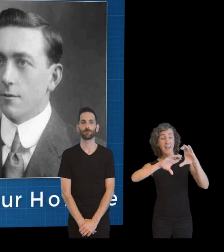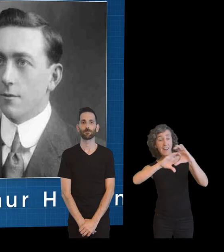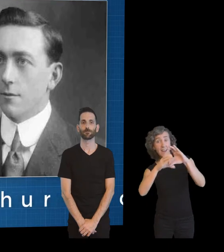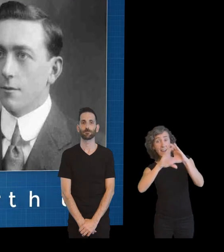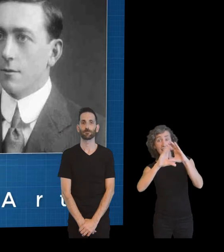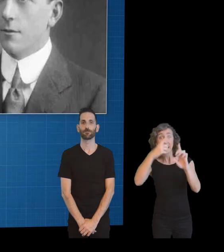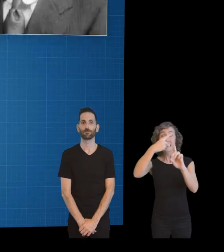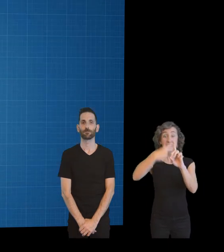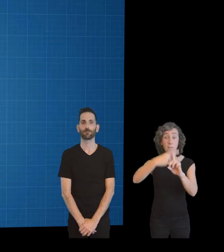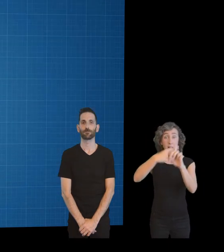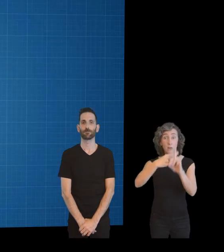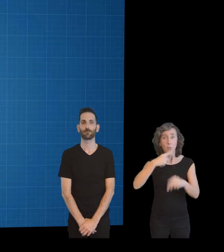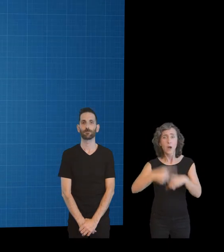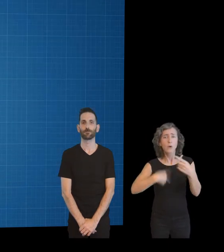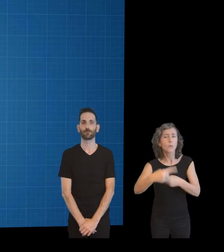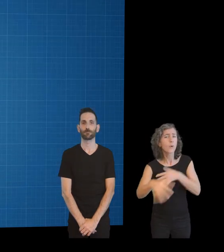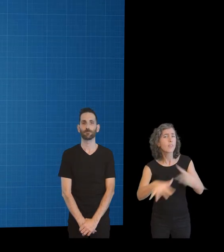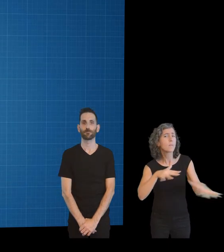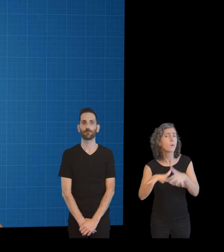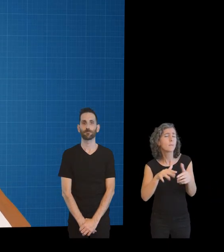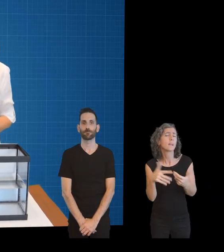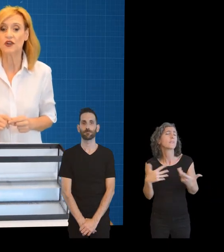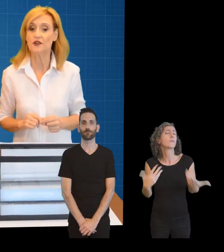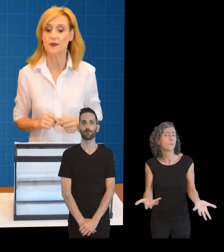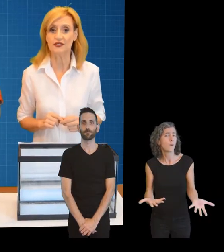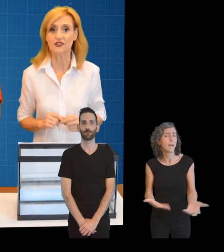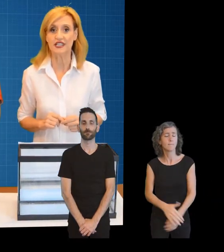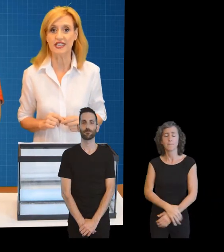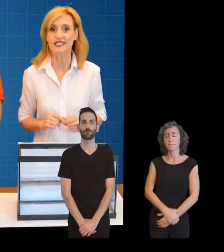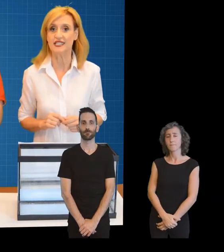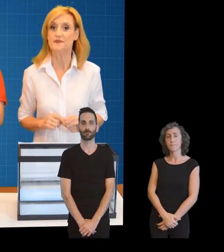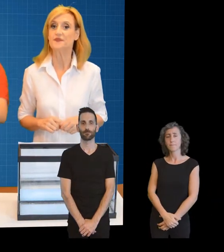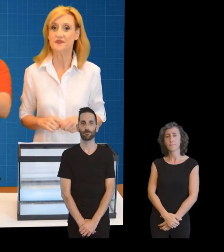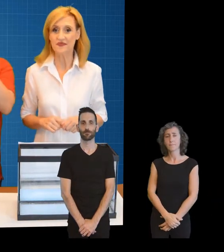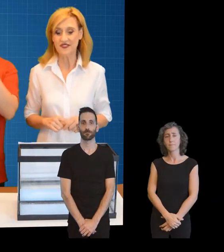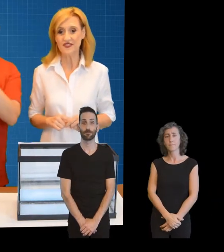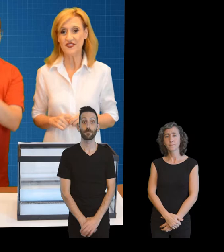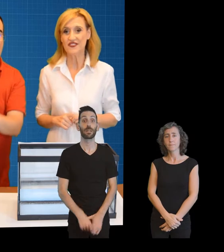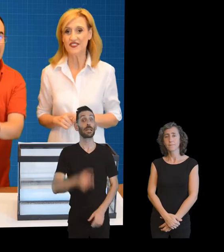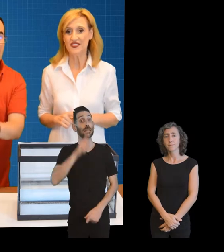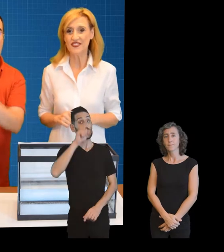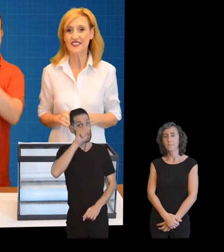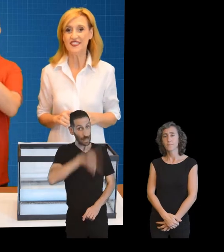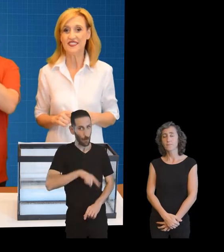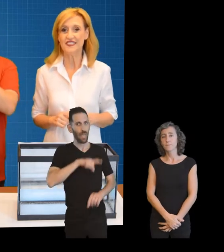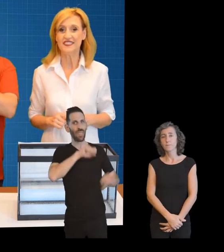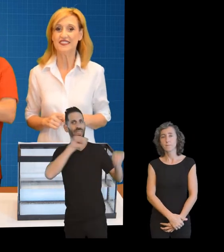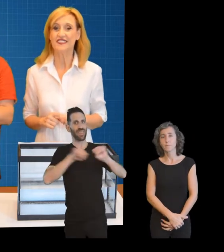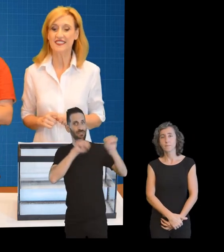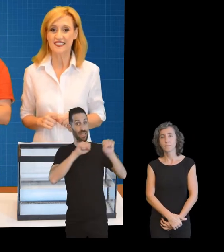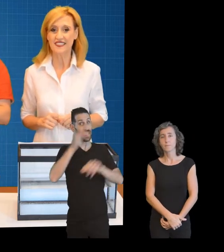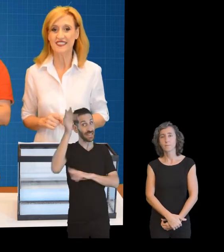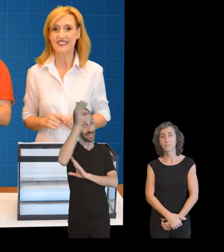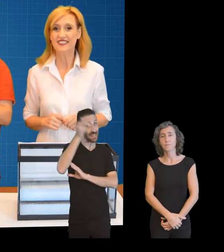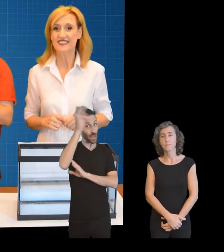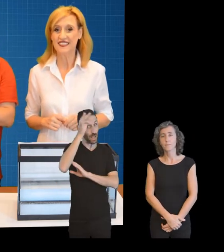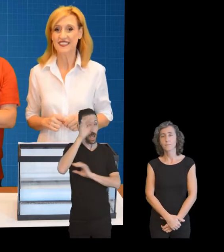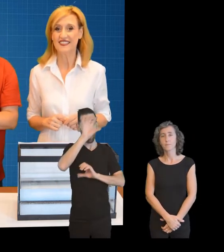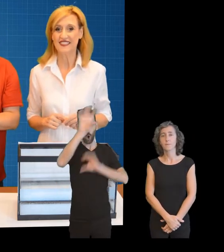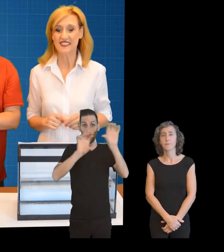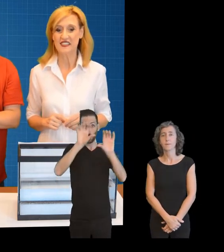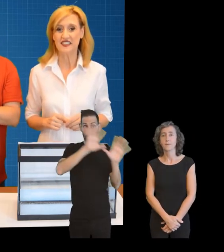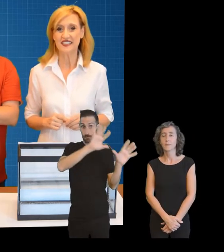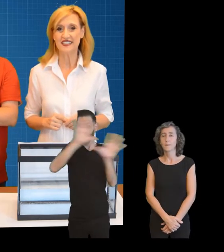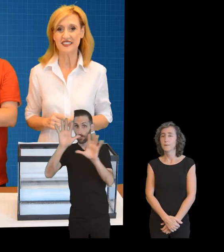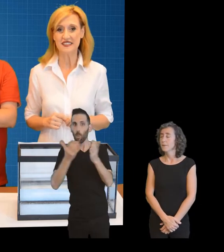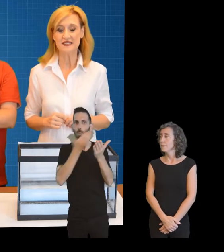consecuencias mecánicas das diferenzas de temperatura no manto terrestre. E tamén defendeu a teoría da deriva